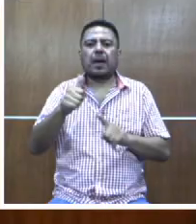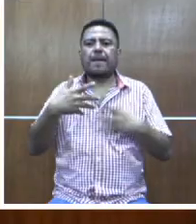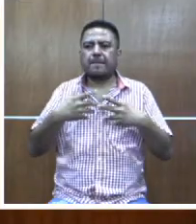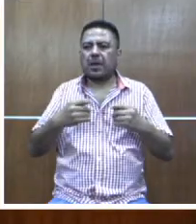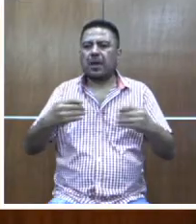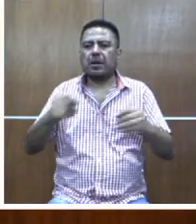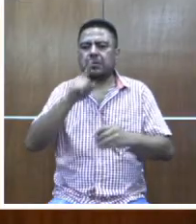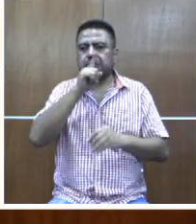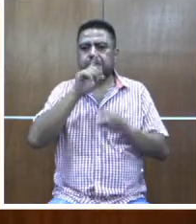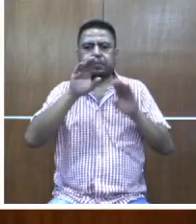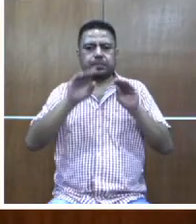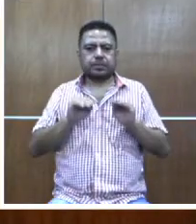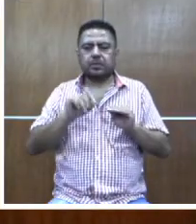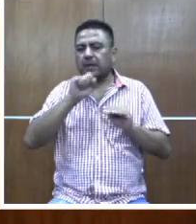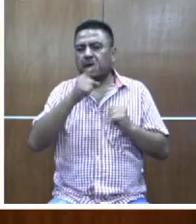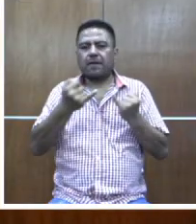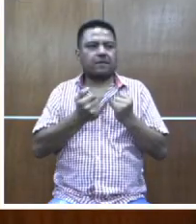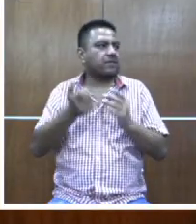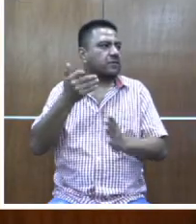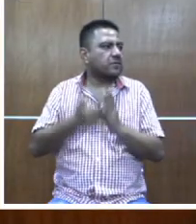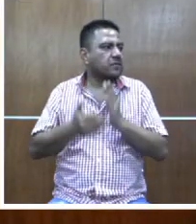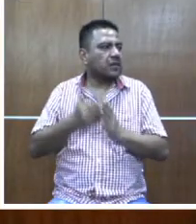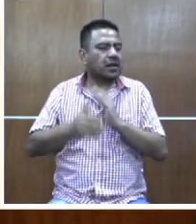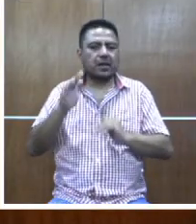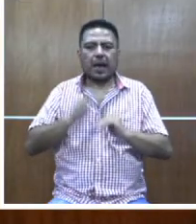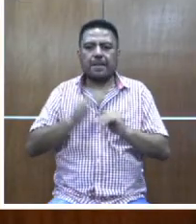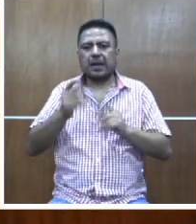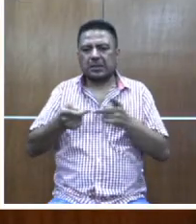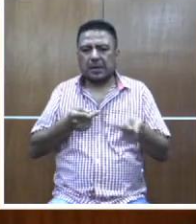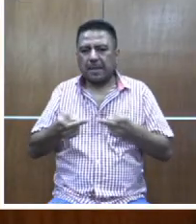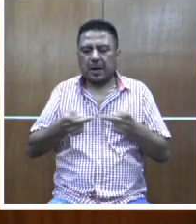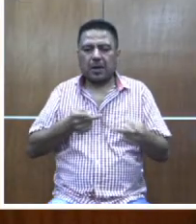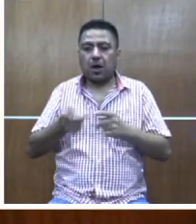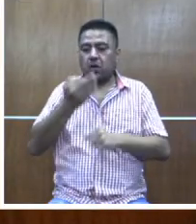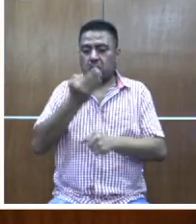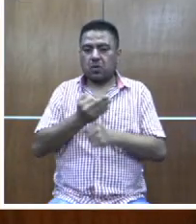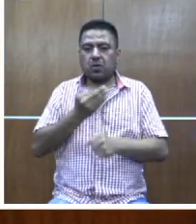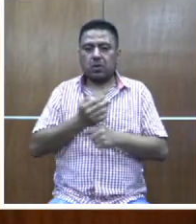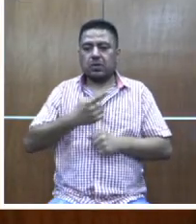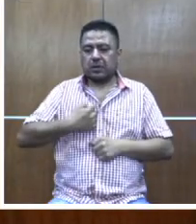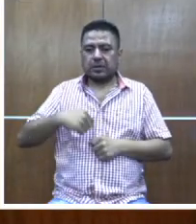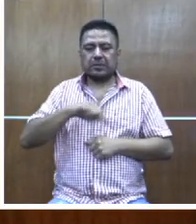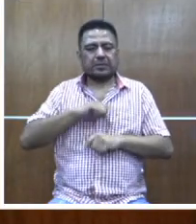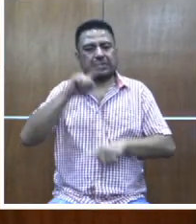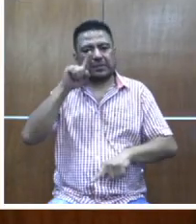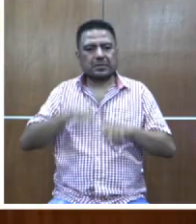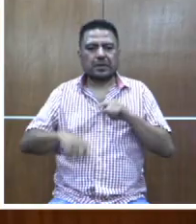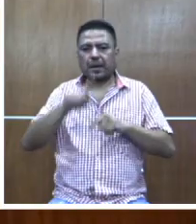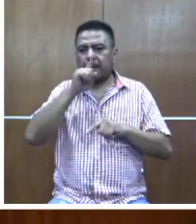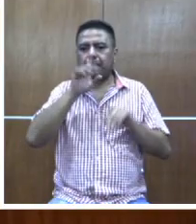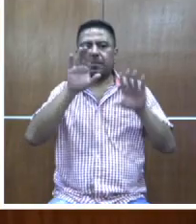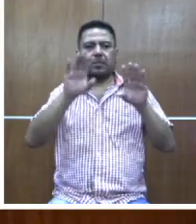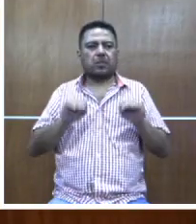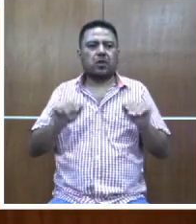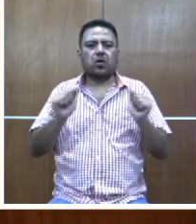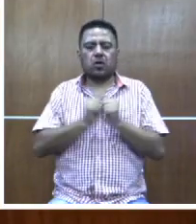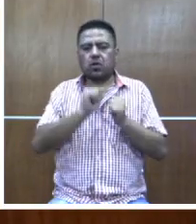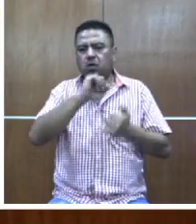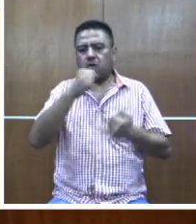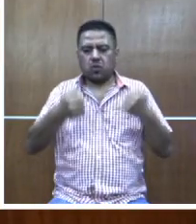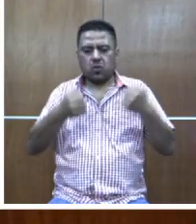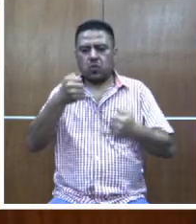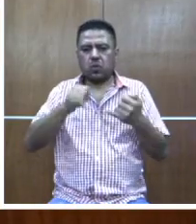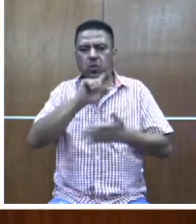en el silencio y en la falta de preparación. Hoy nos corresponde romper este silencio con un marco